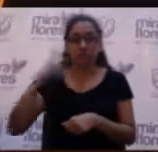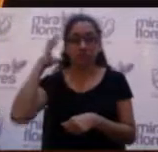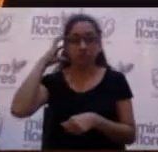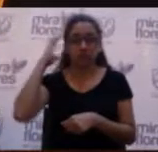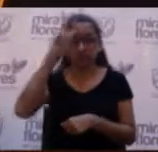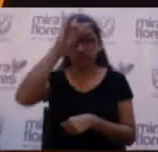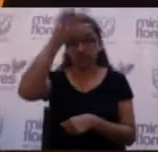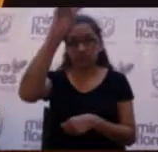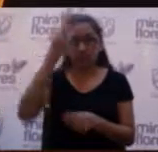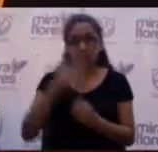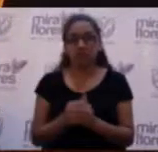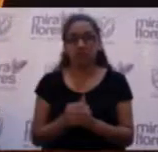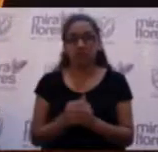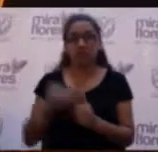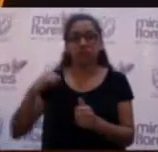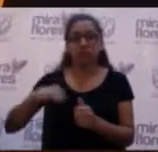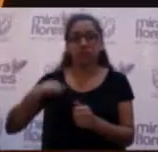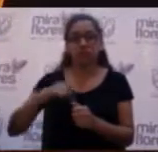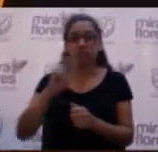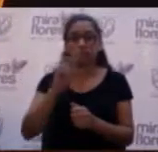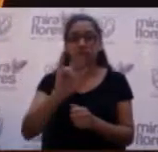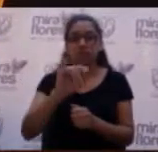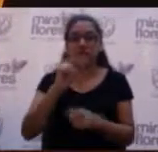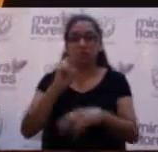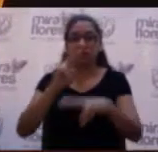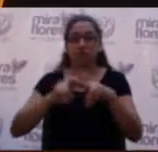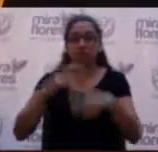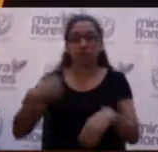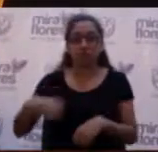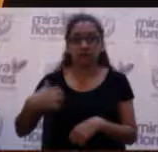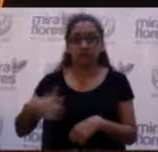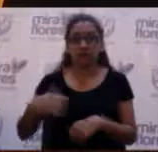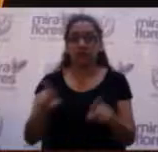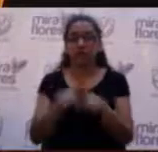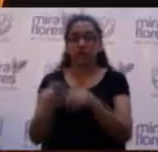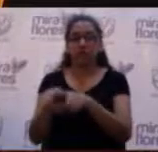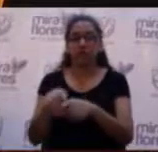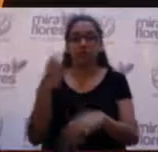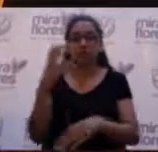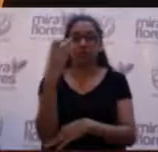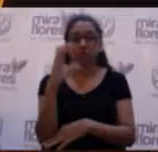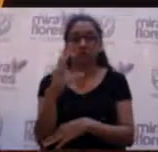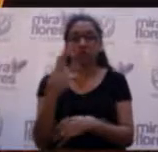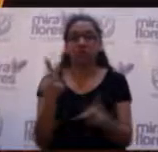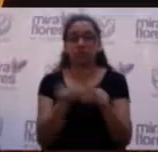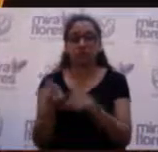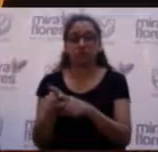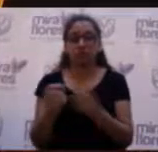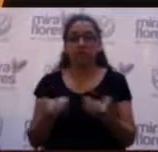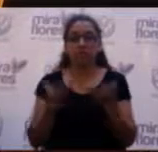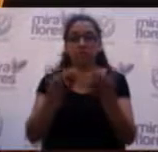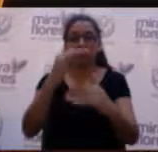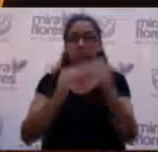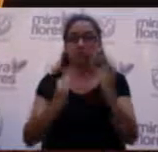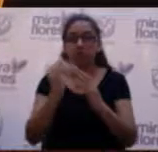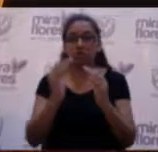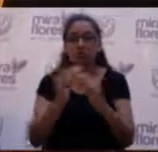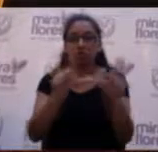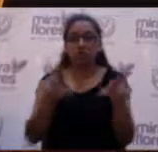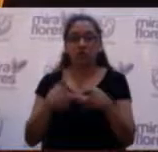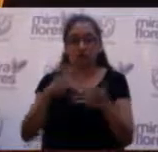Perú, la Municipalidad de Villa María, Argentina, y el municipio de Medellín reconocen los postulados para la construcción de ciudades